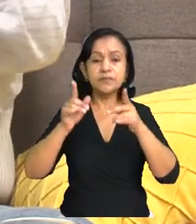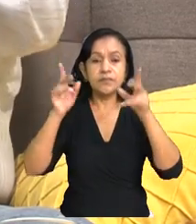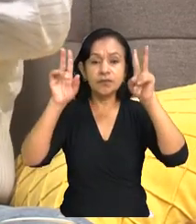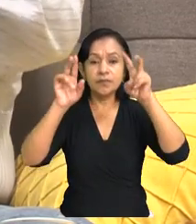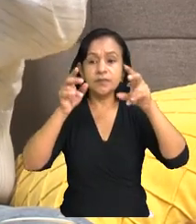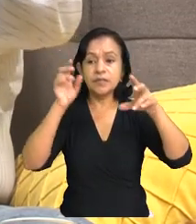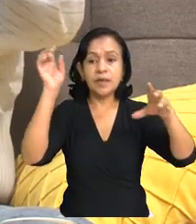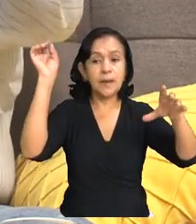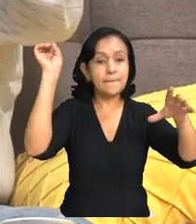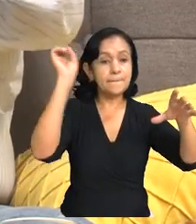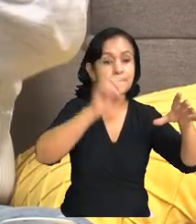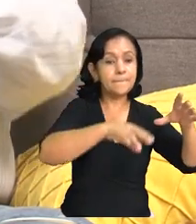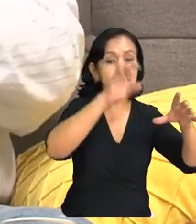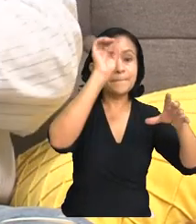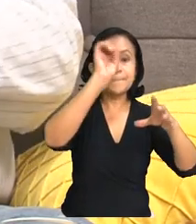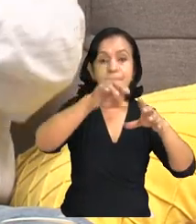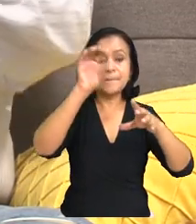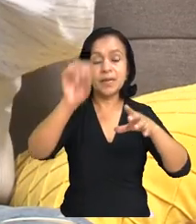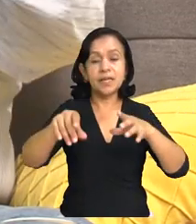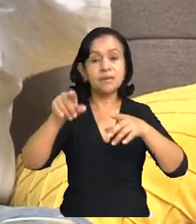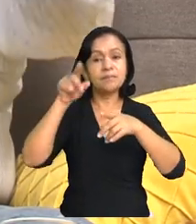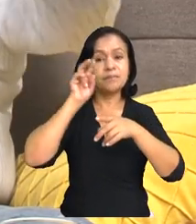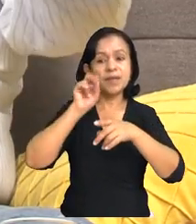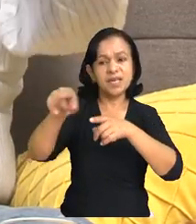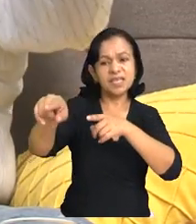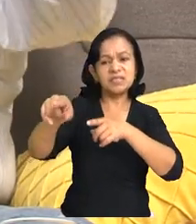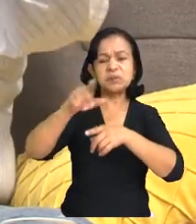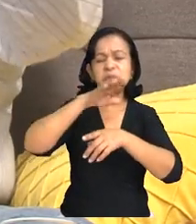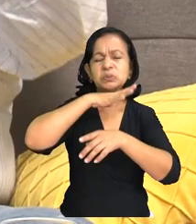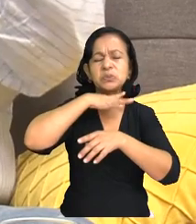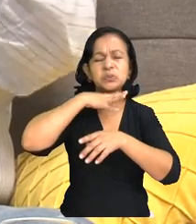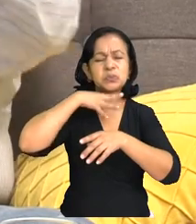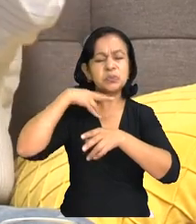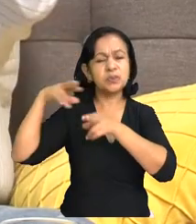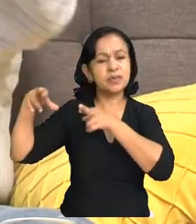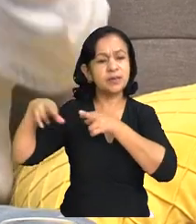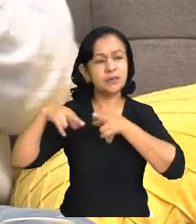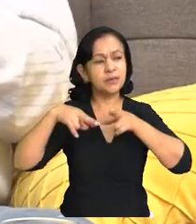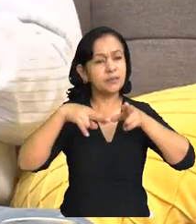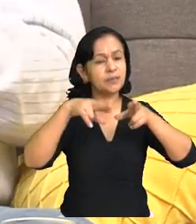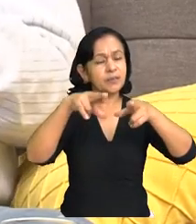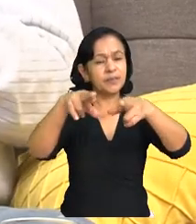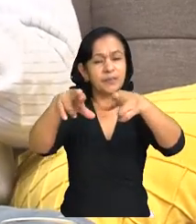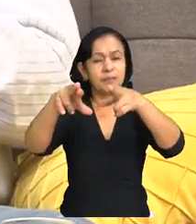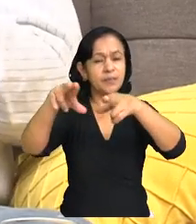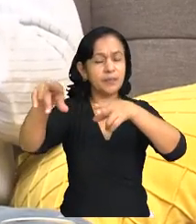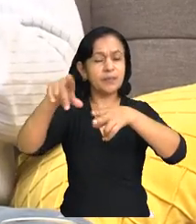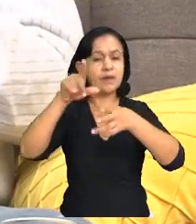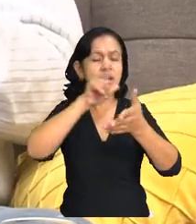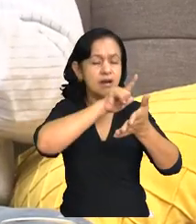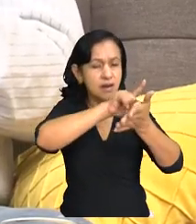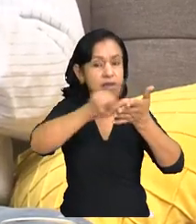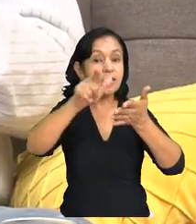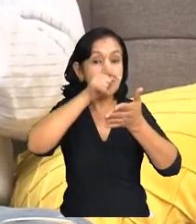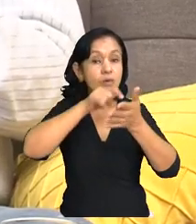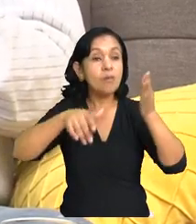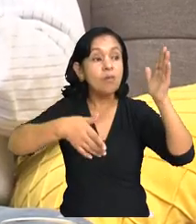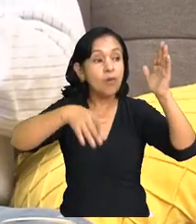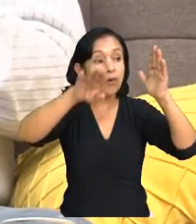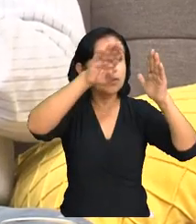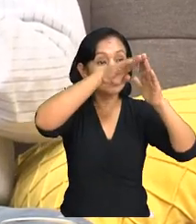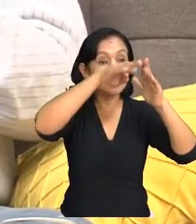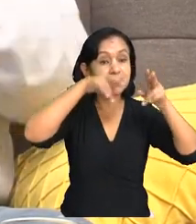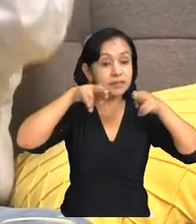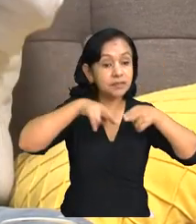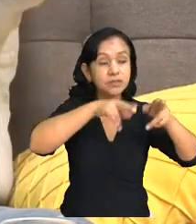Identificá a dónde están las fuentes de contaminación. Porque generalmente los ríos de las montañas aquí son ríos limpios. Ok. Pero de